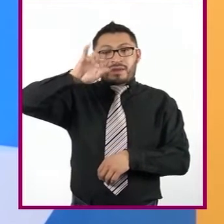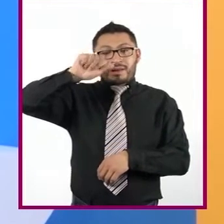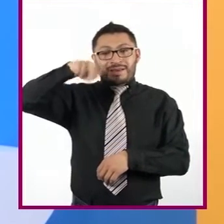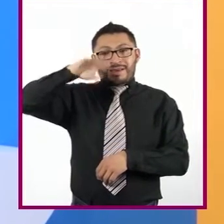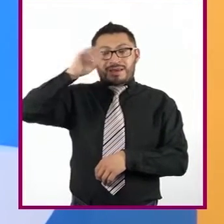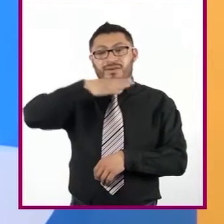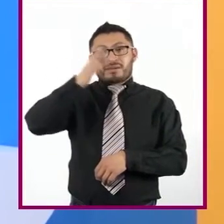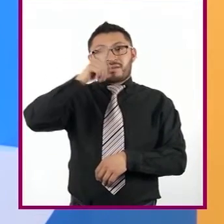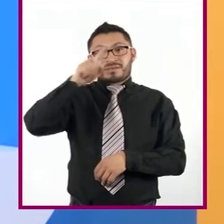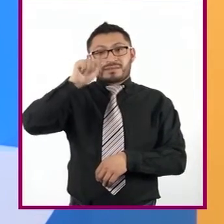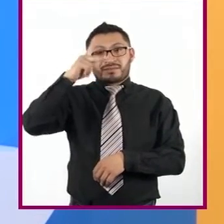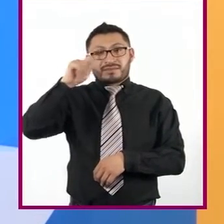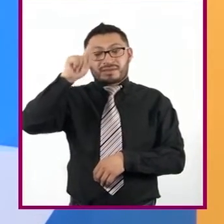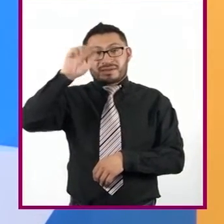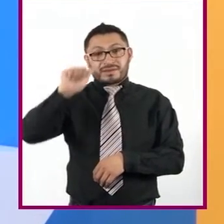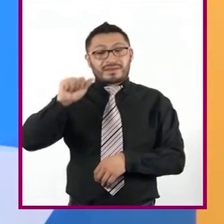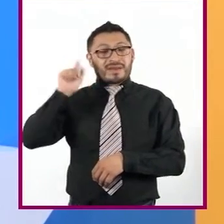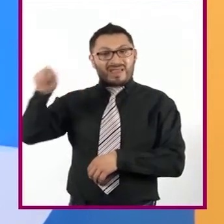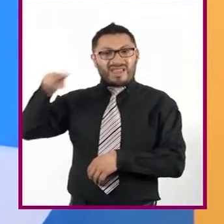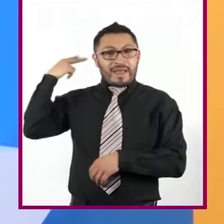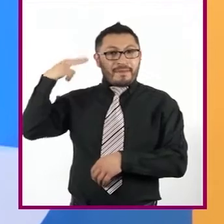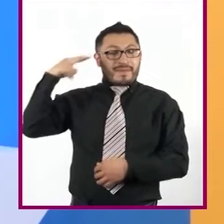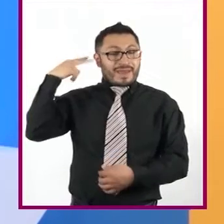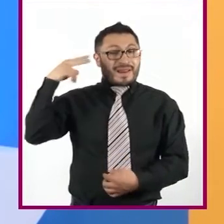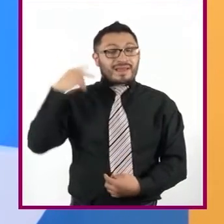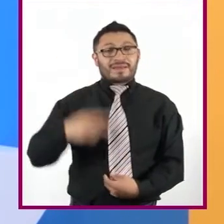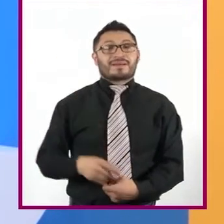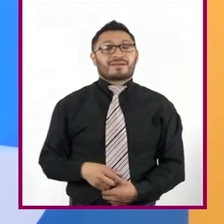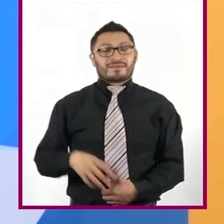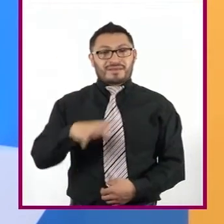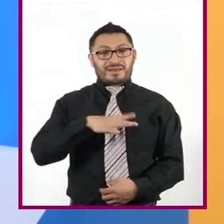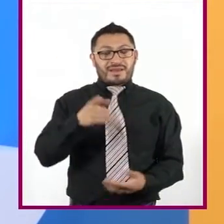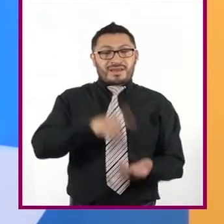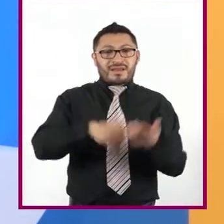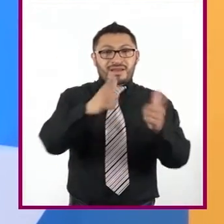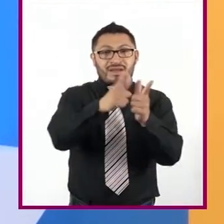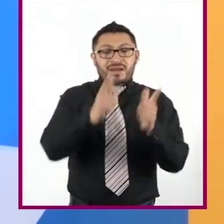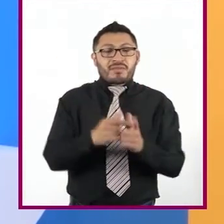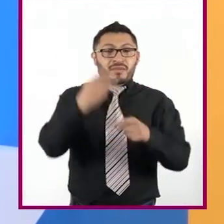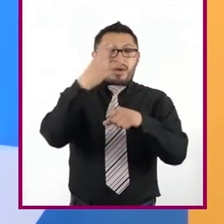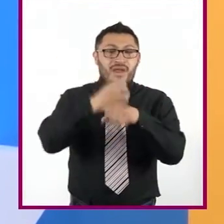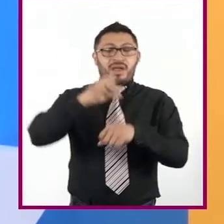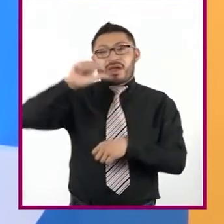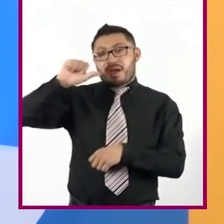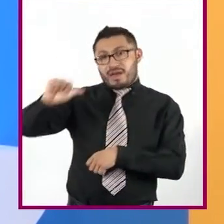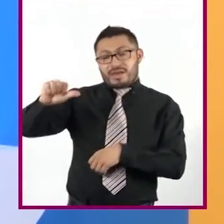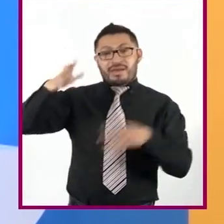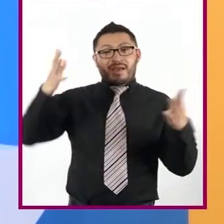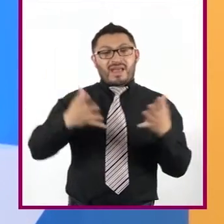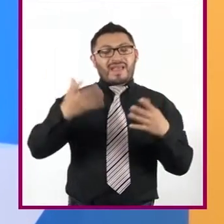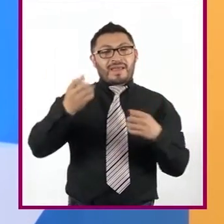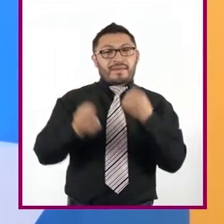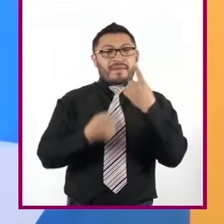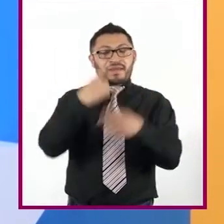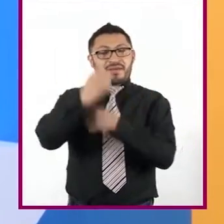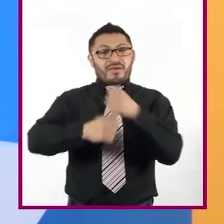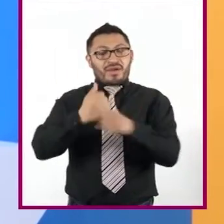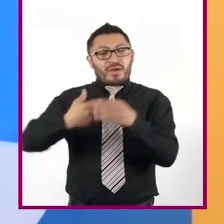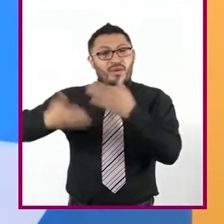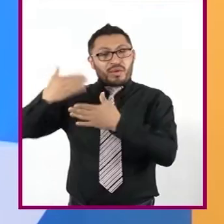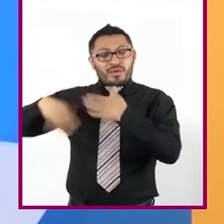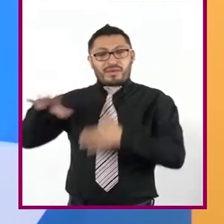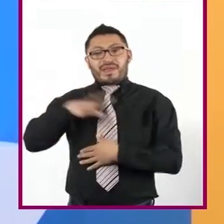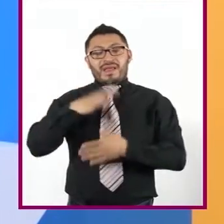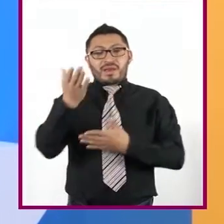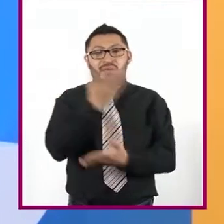Peñas de Almanza, en el estado de Veracruz específicamente, en el grupo tercero A, ya hace unos ciclos tuvo un convivio